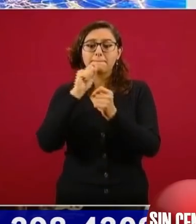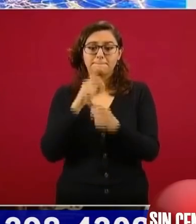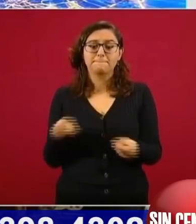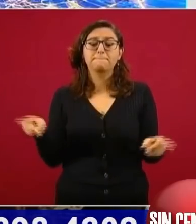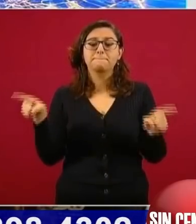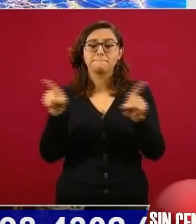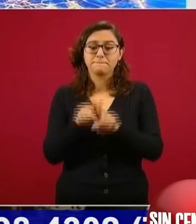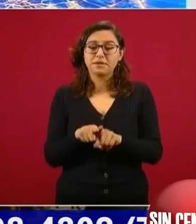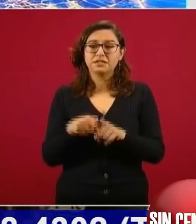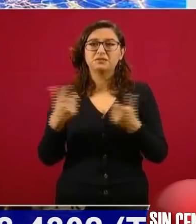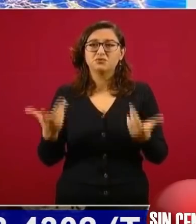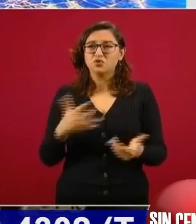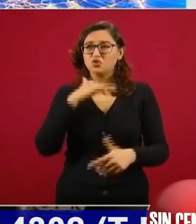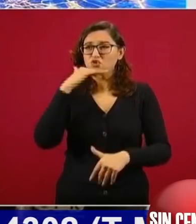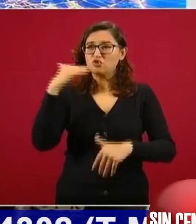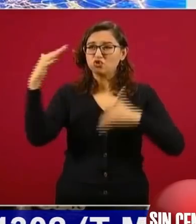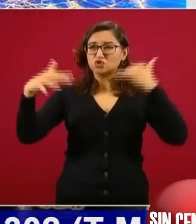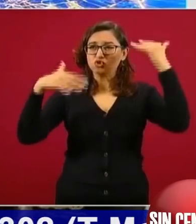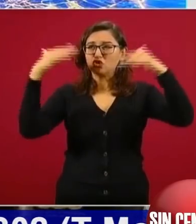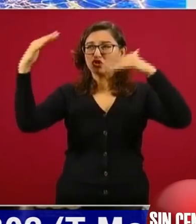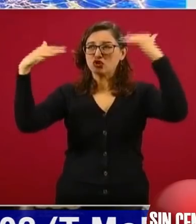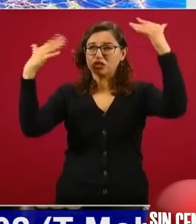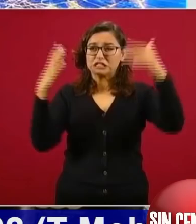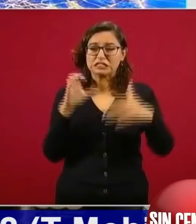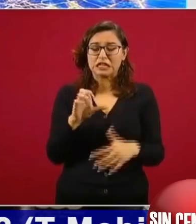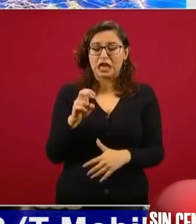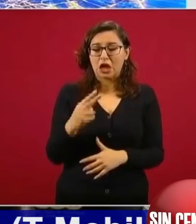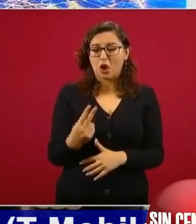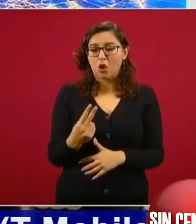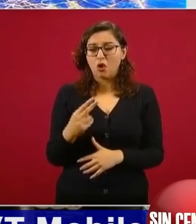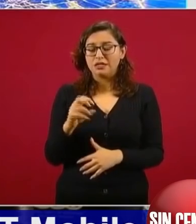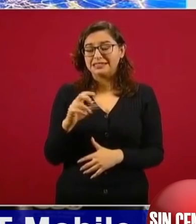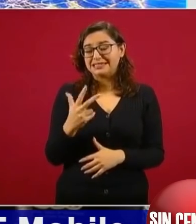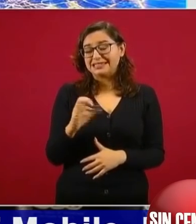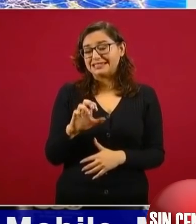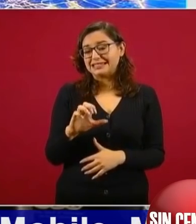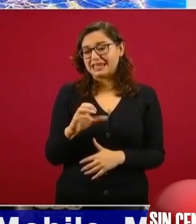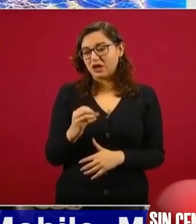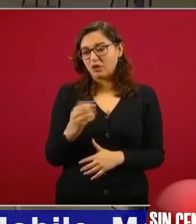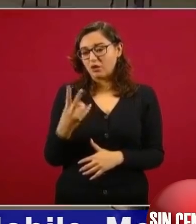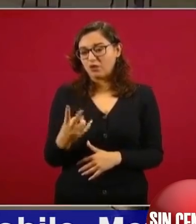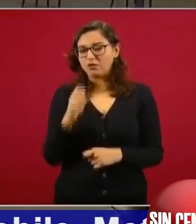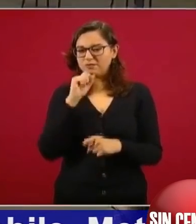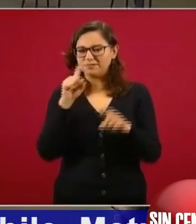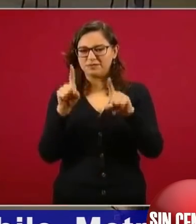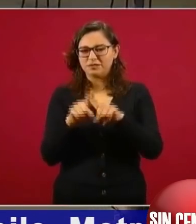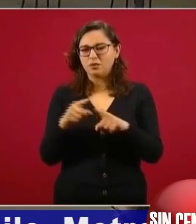en gases de efecto invernadero, en el CO2 y óxidos nitrosos. Adelante.